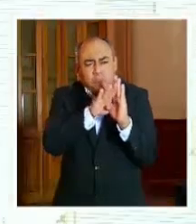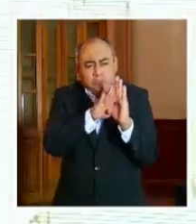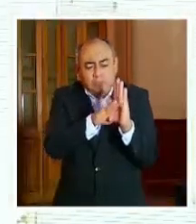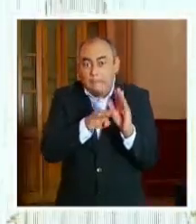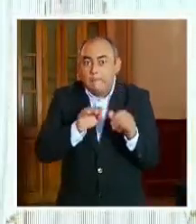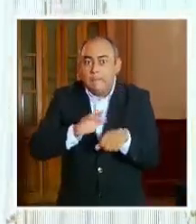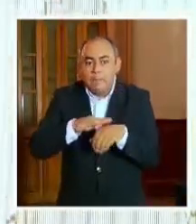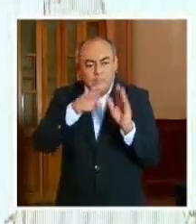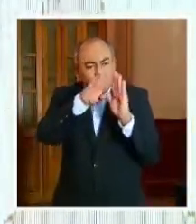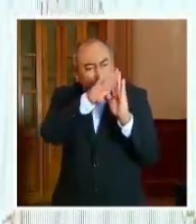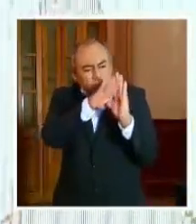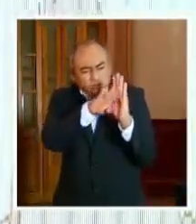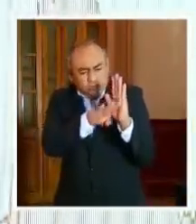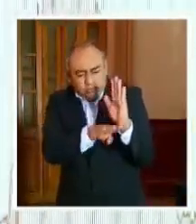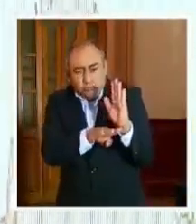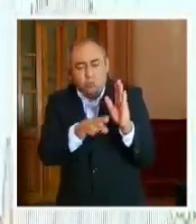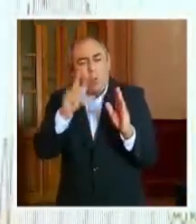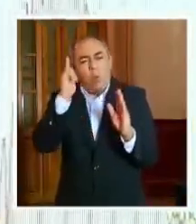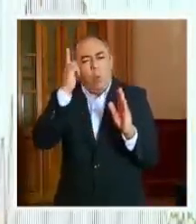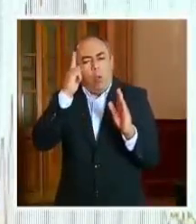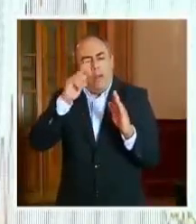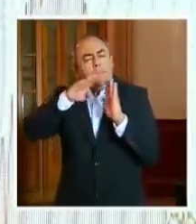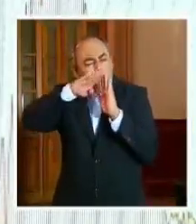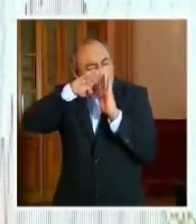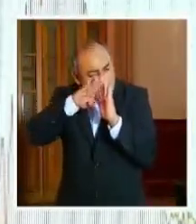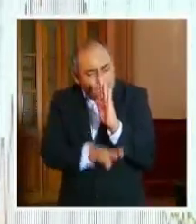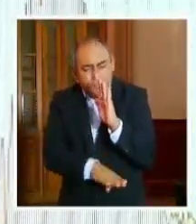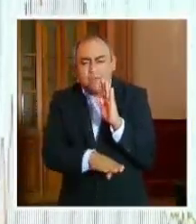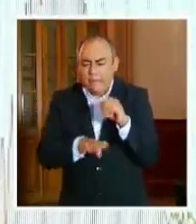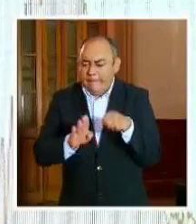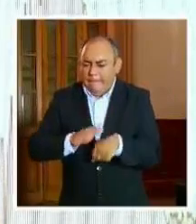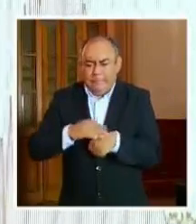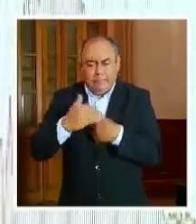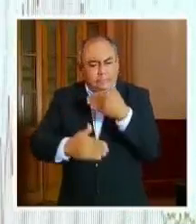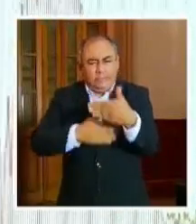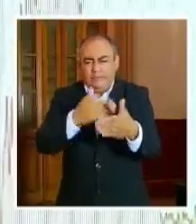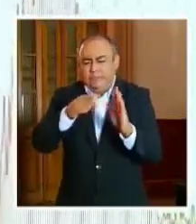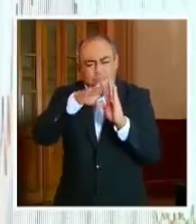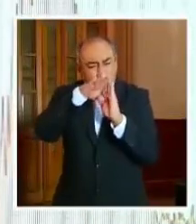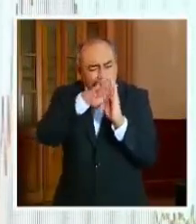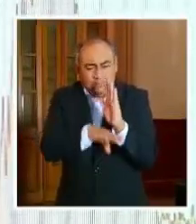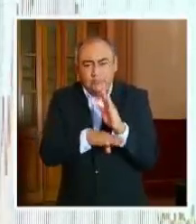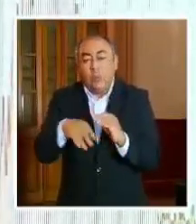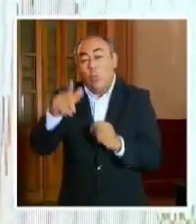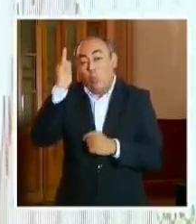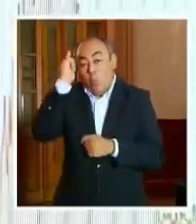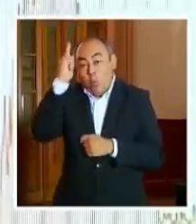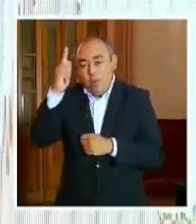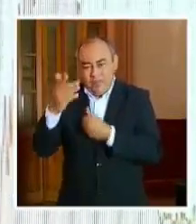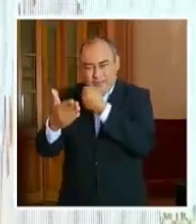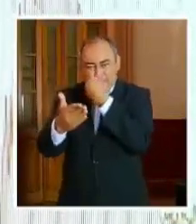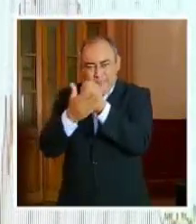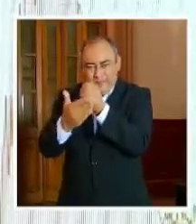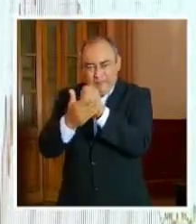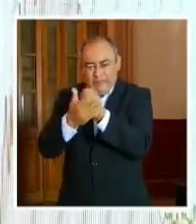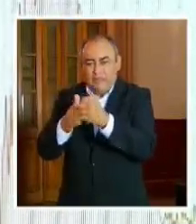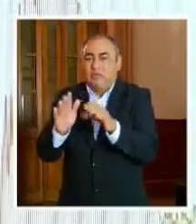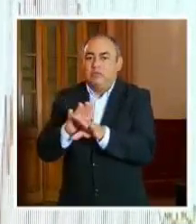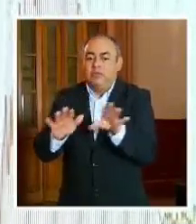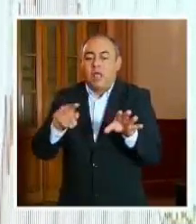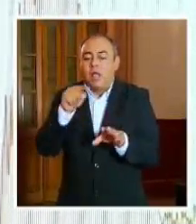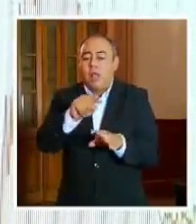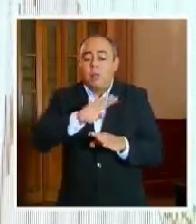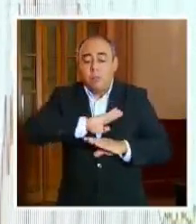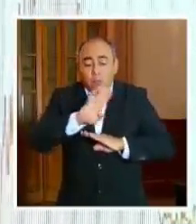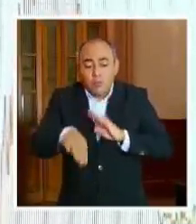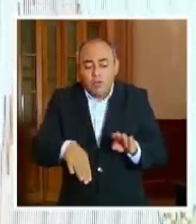evaluar que se mantenga constante hacia la baja y que ojalá que podamos pronto tener este indicador en